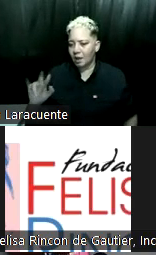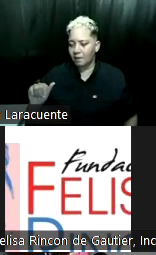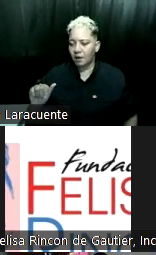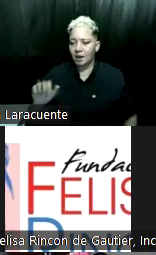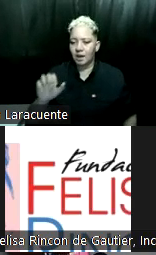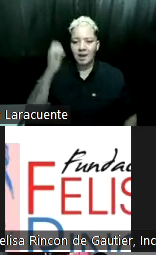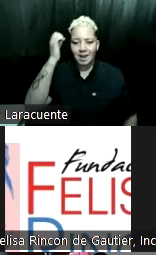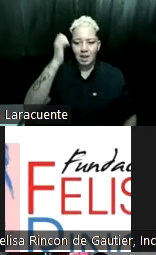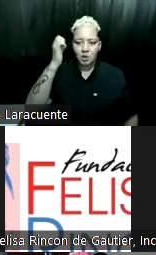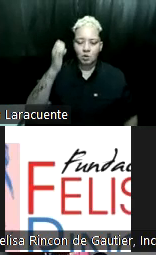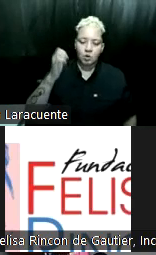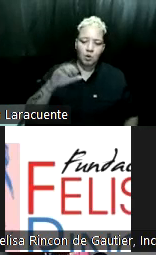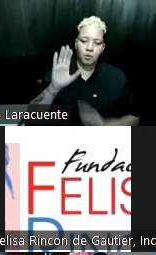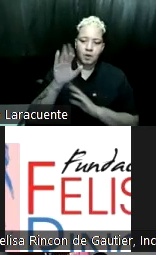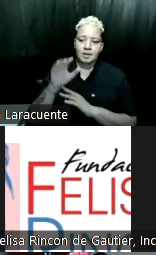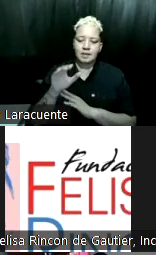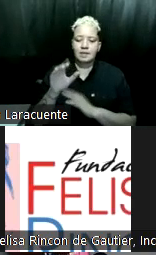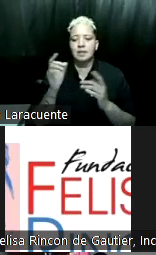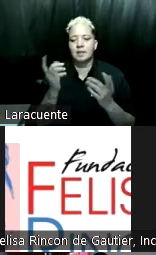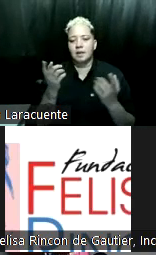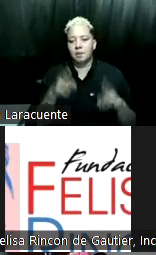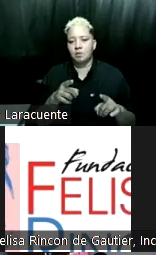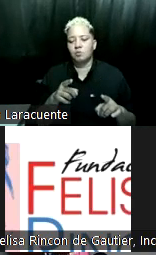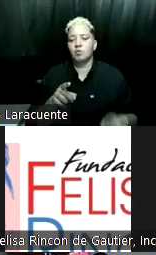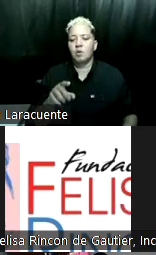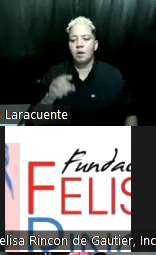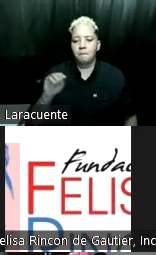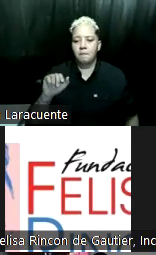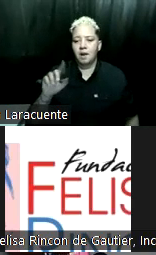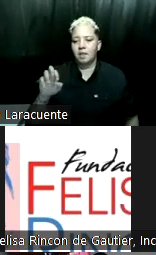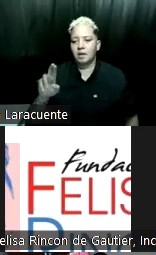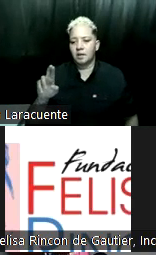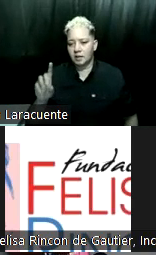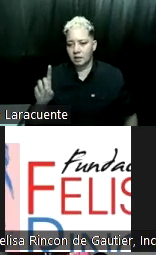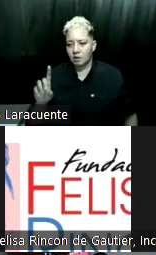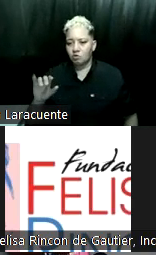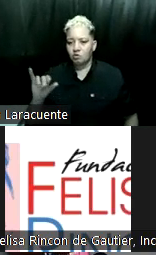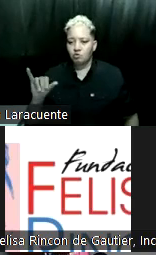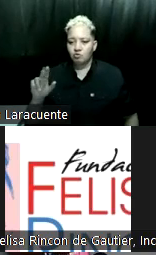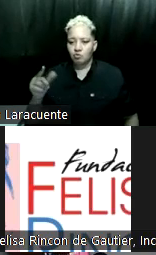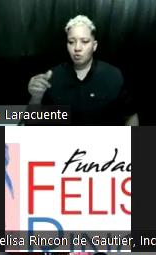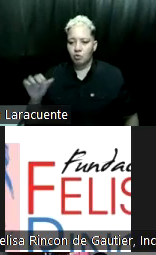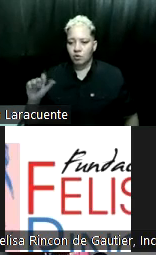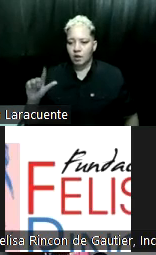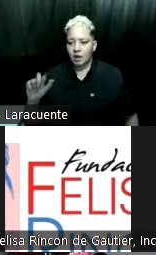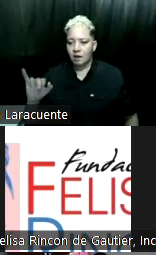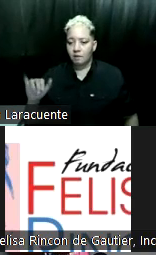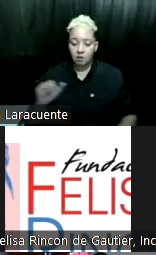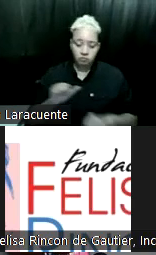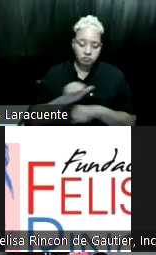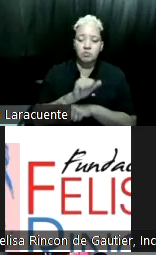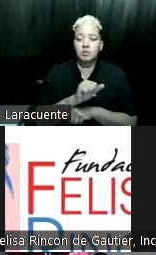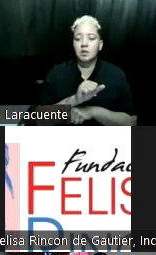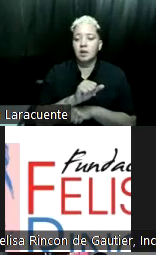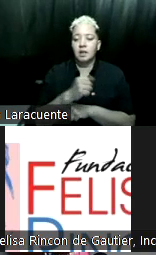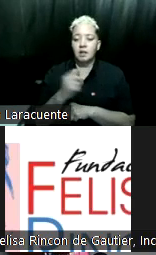1973 que se celebró en Madrid. Yugoslavia ganaba el torneo por primera vez en su historia, destronando